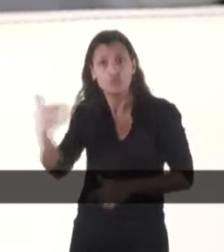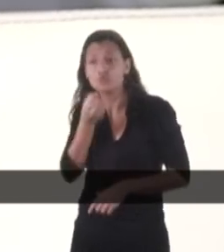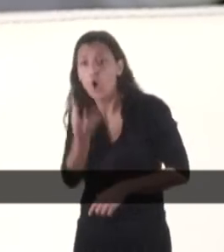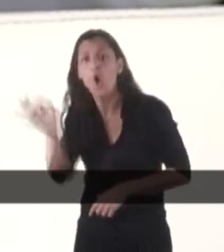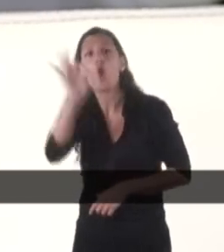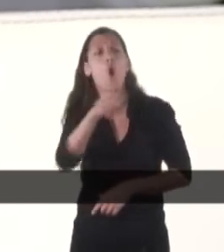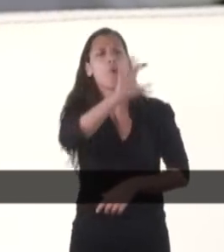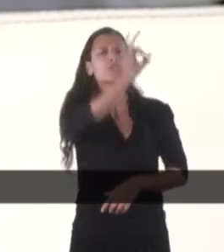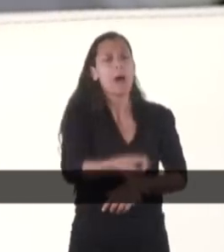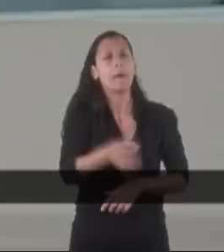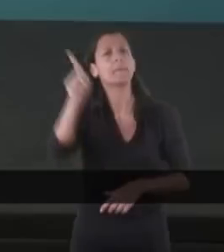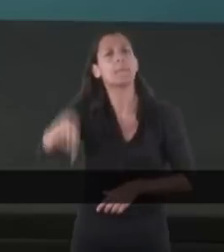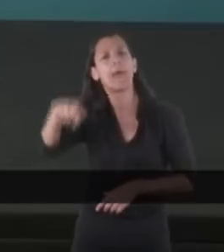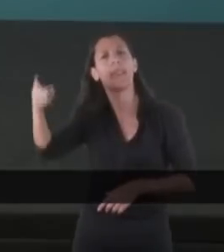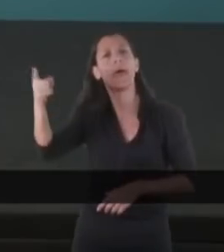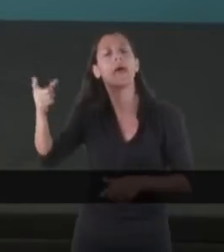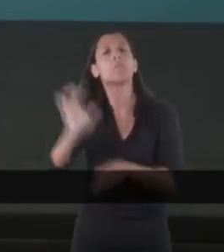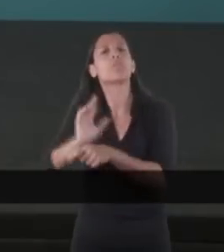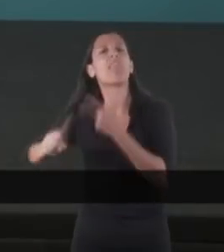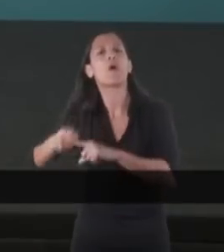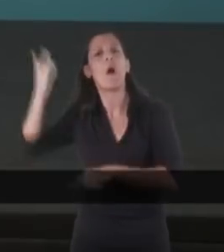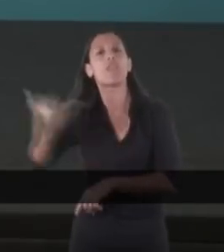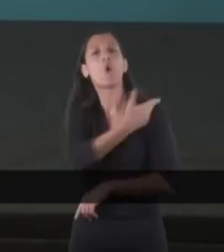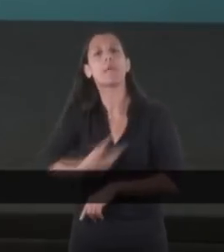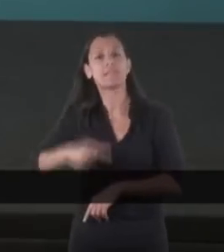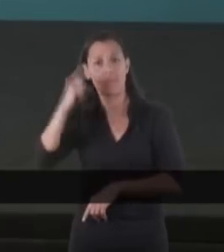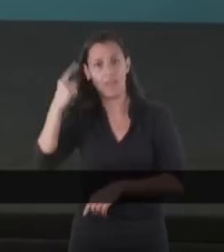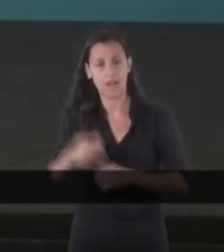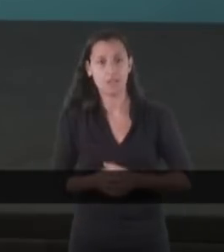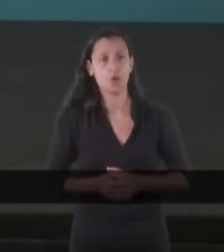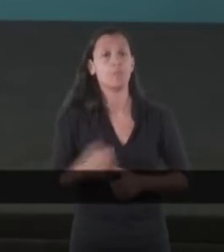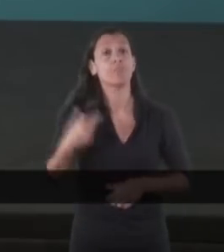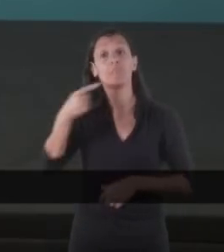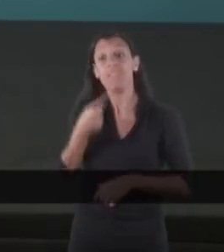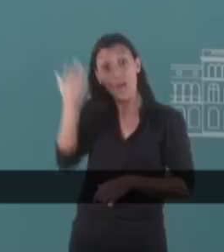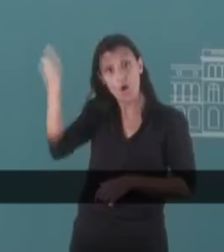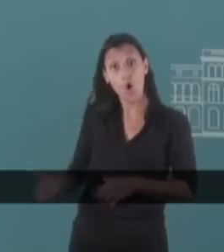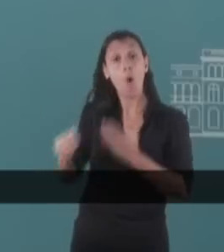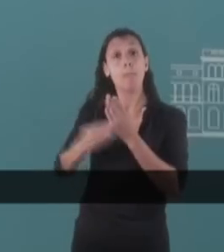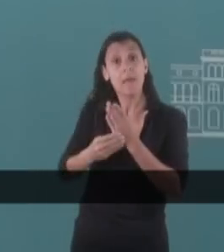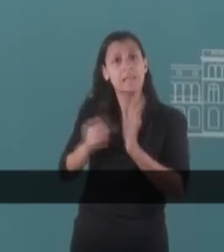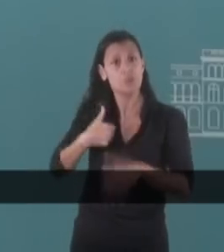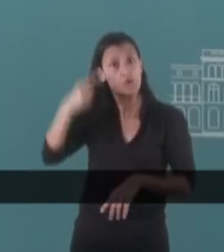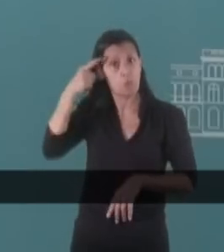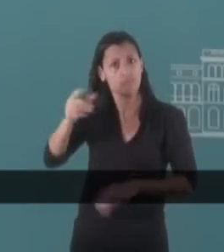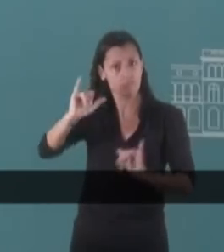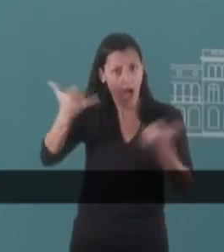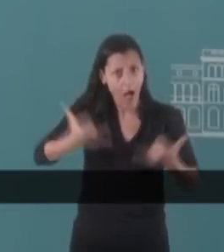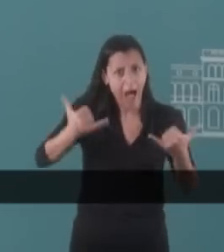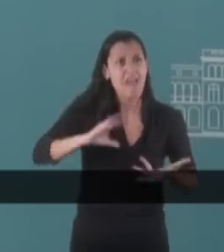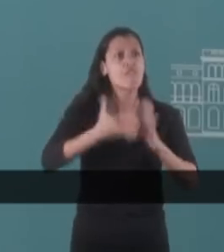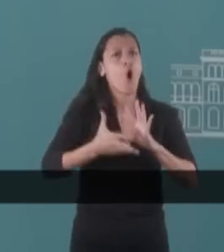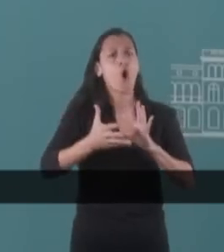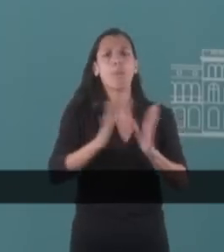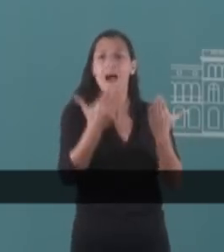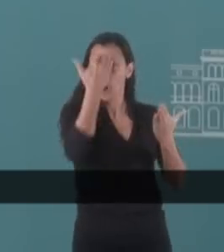tenés conocimiento de que fue consensuado con el presidente de la Nación. Entiendo que lo que dijo el ministro es que, por supuesto, existen los mecanismos constitucionales,